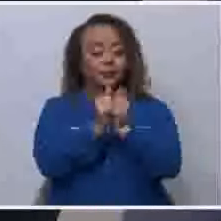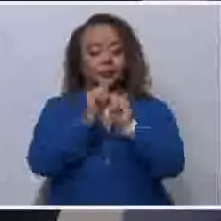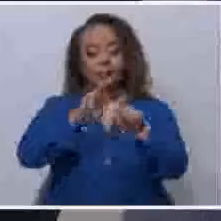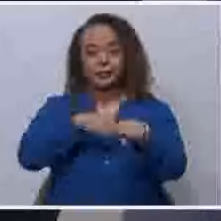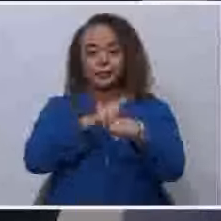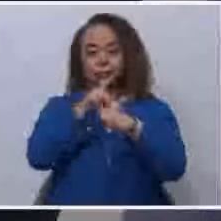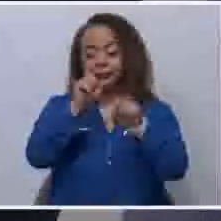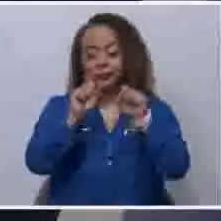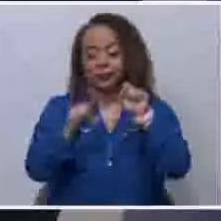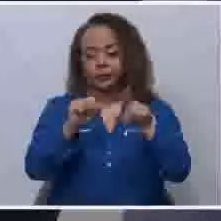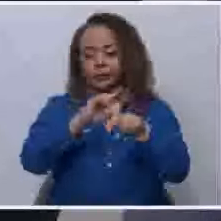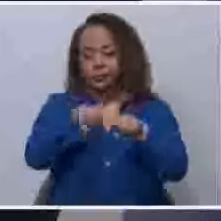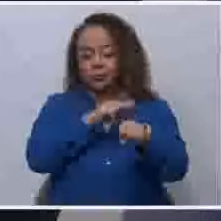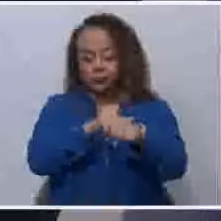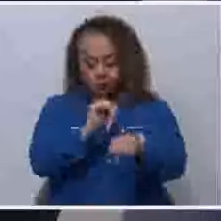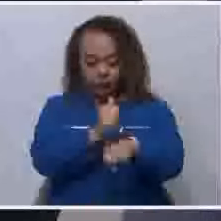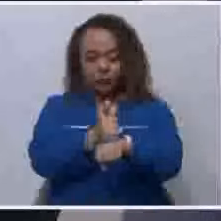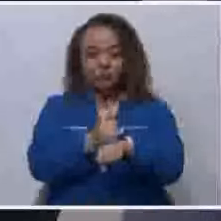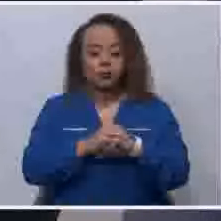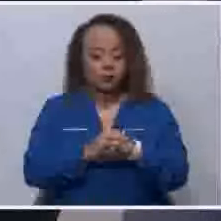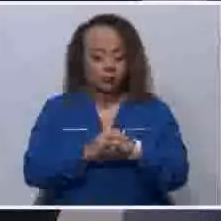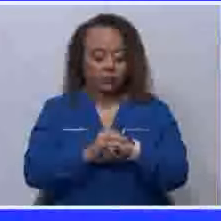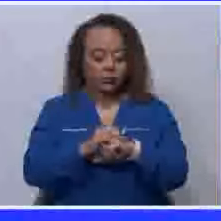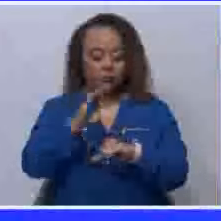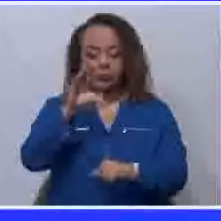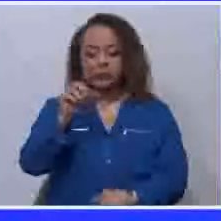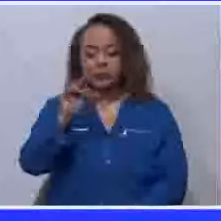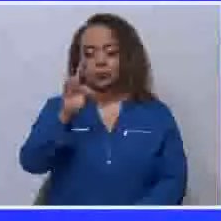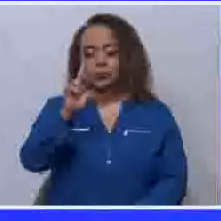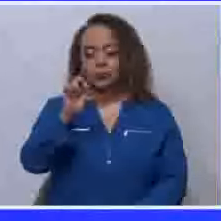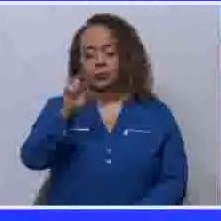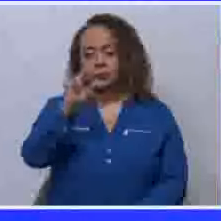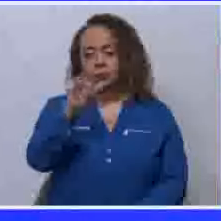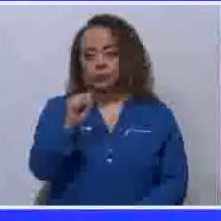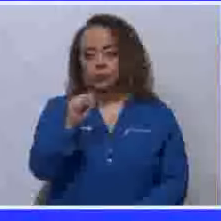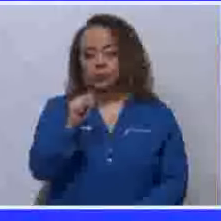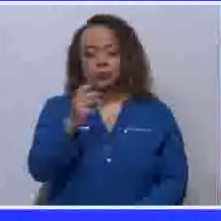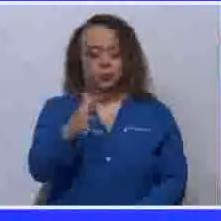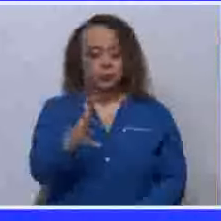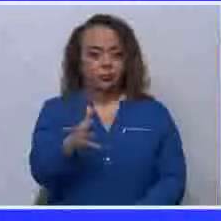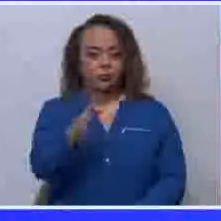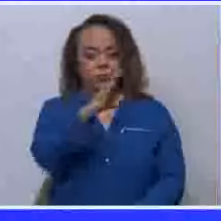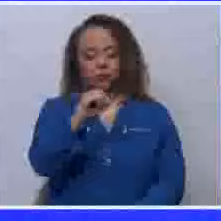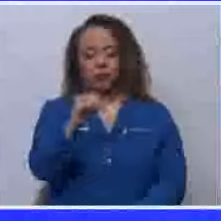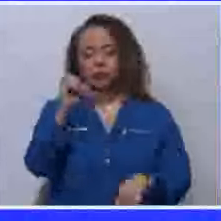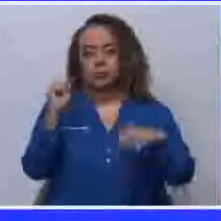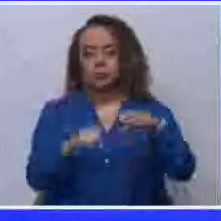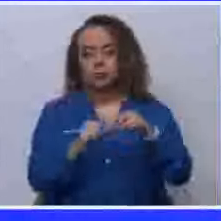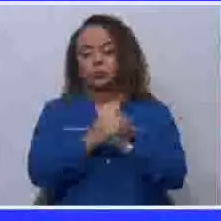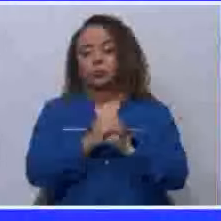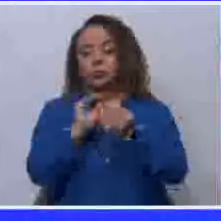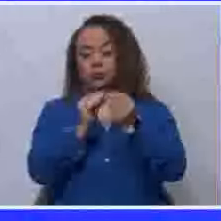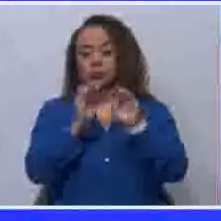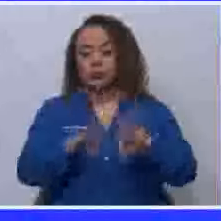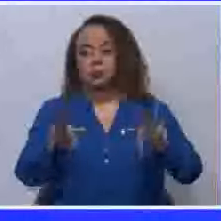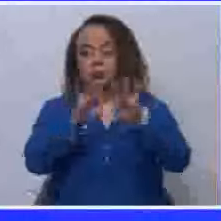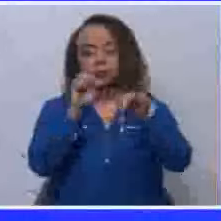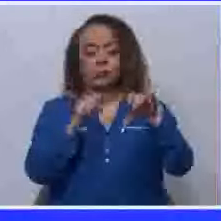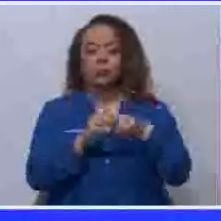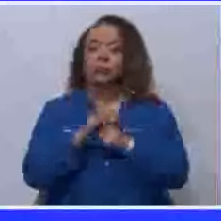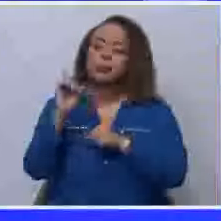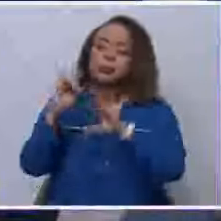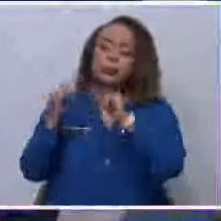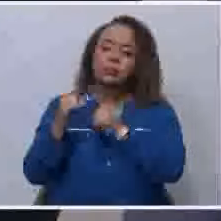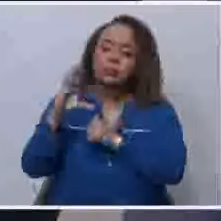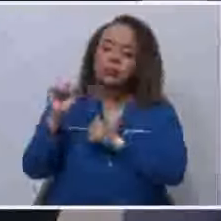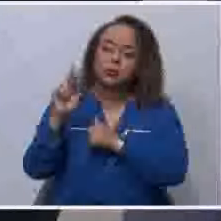un goleador nacional se consolide. Incluso Anthony Contreras, por ejemplo, estuvo por sí, ahí sí, sí. Y marcó cuota importante también de goles. ¿Dónde jugaba